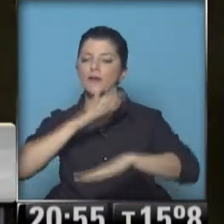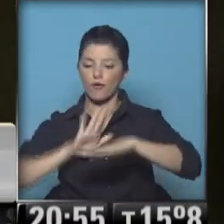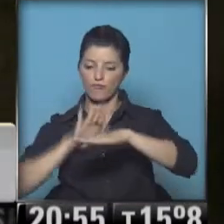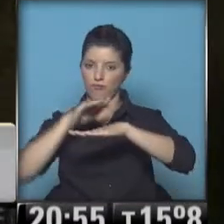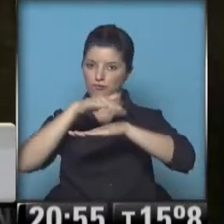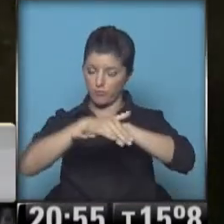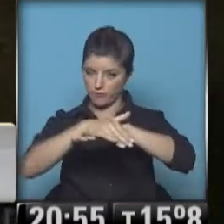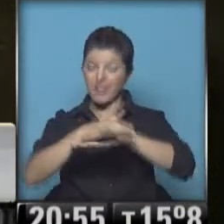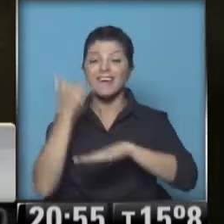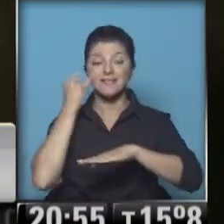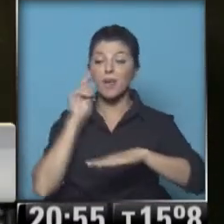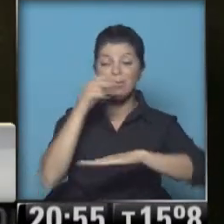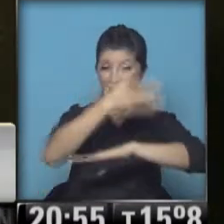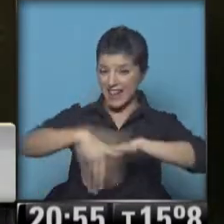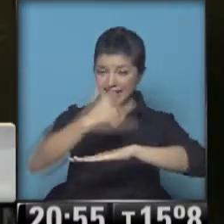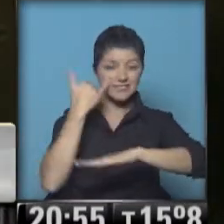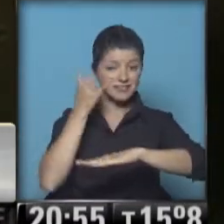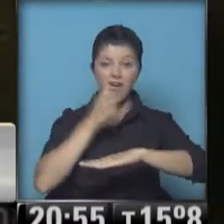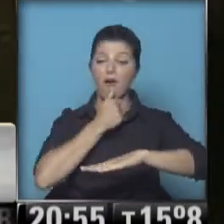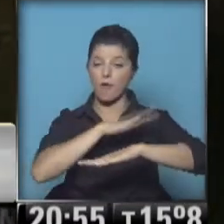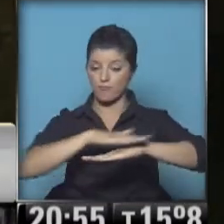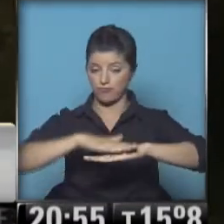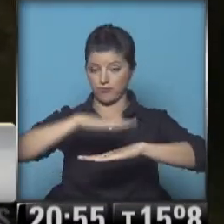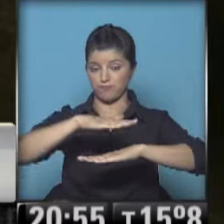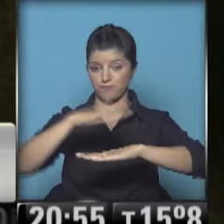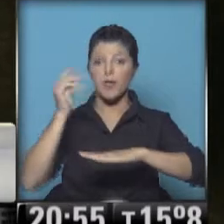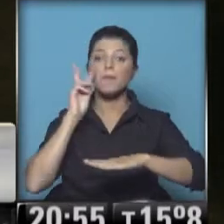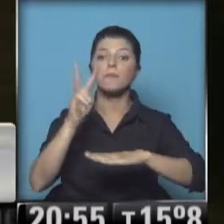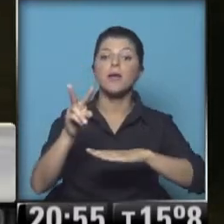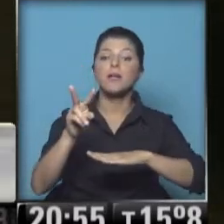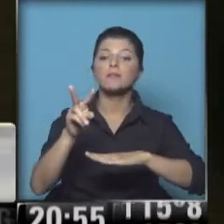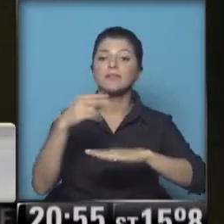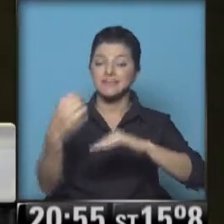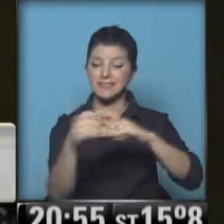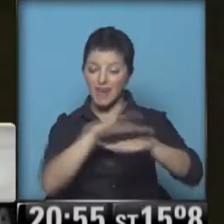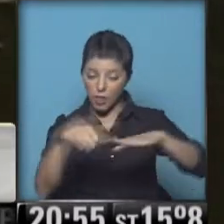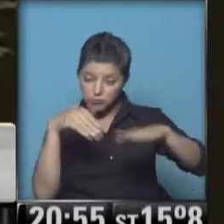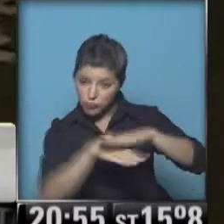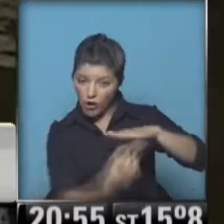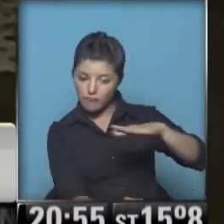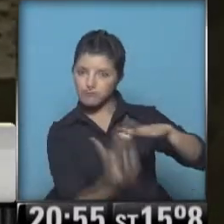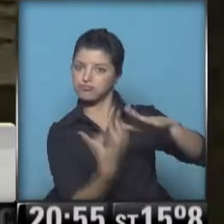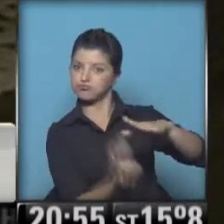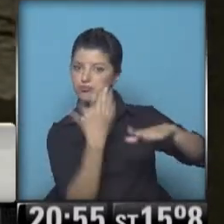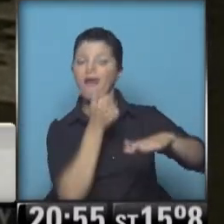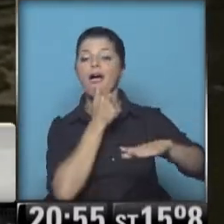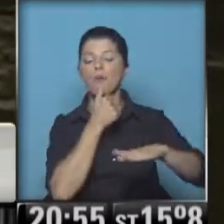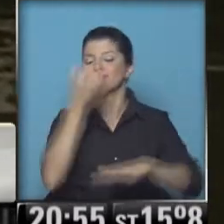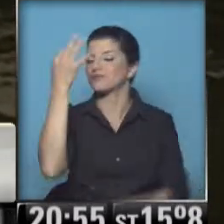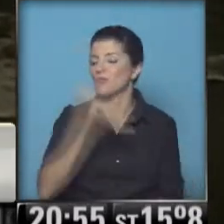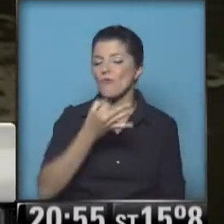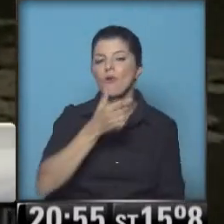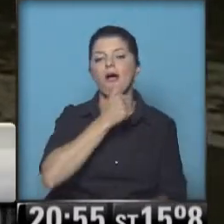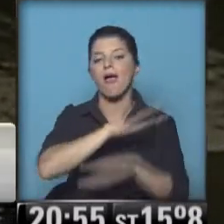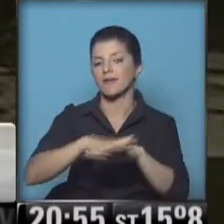río. Ya casi la calle está totalmente cubierta, está saliendo agua de las bocas, de las alcantarillas. Seguramente el río no